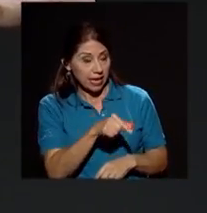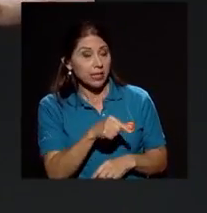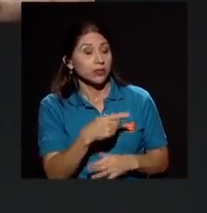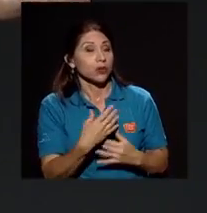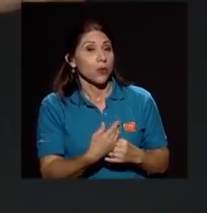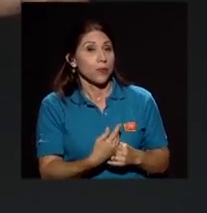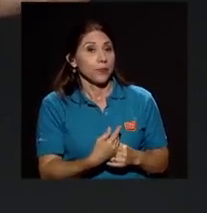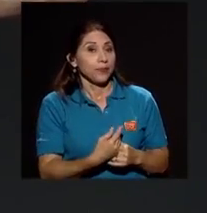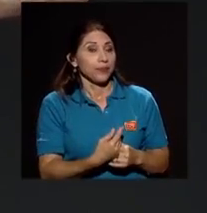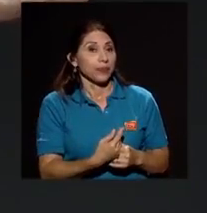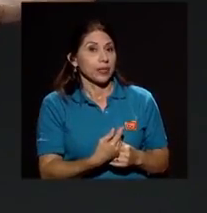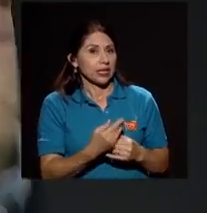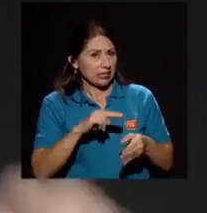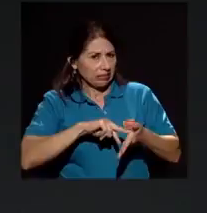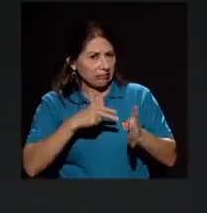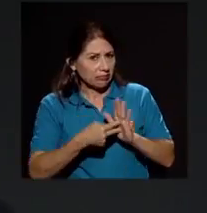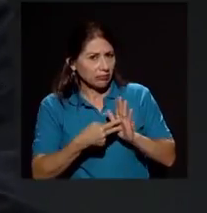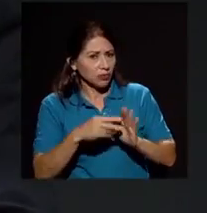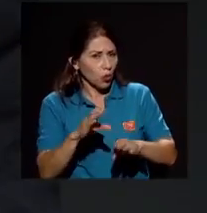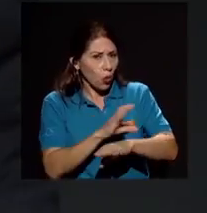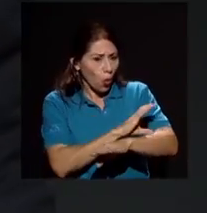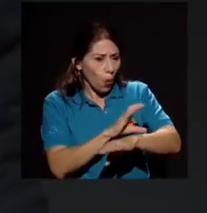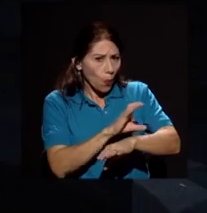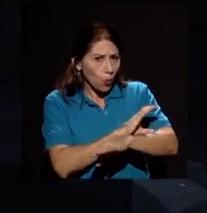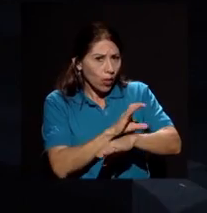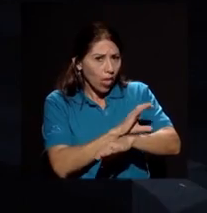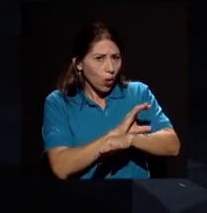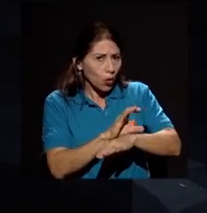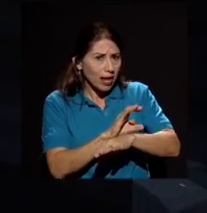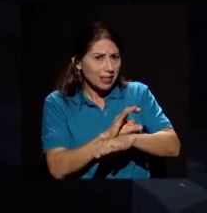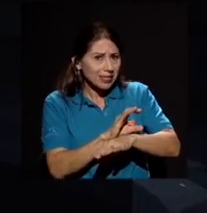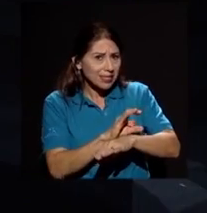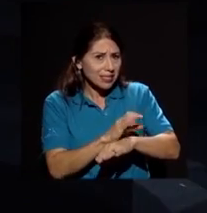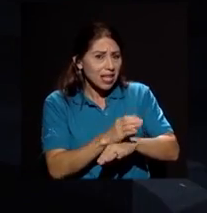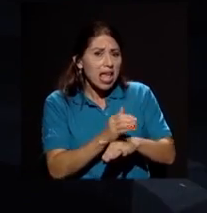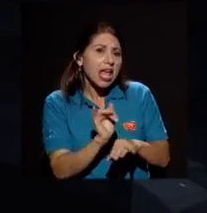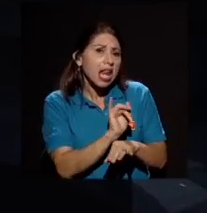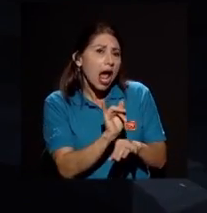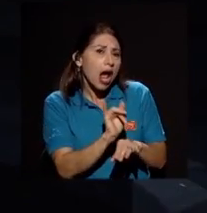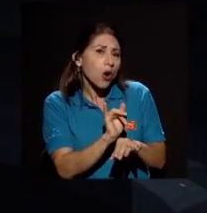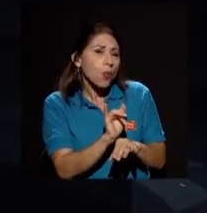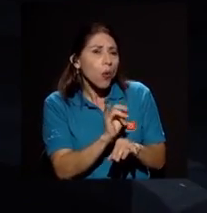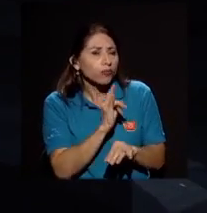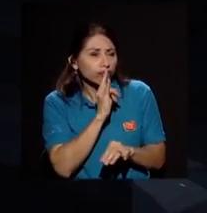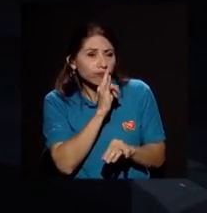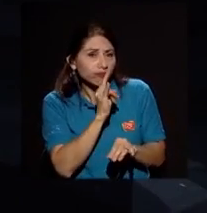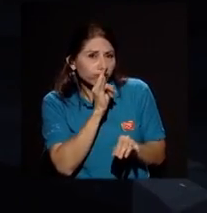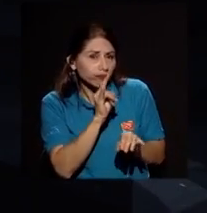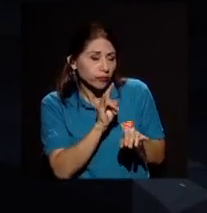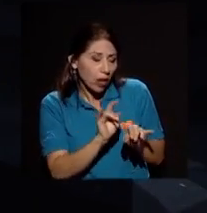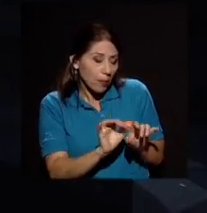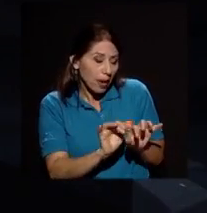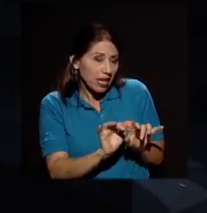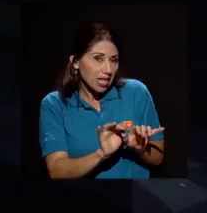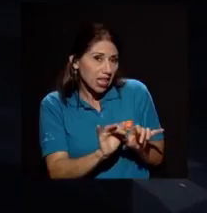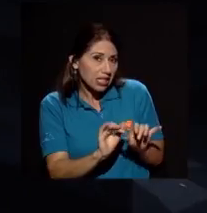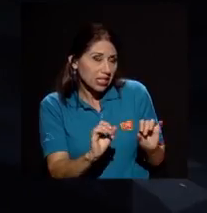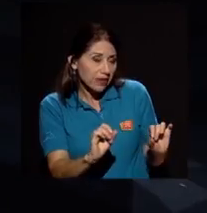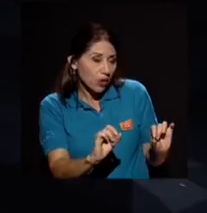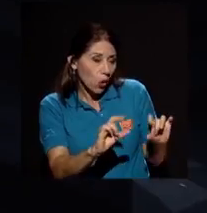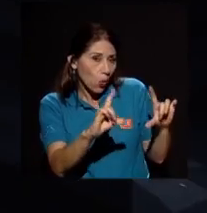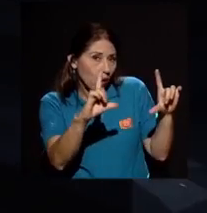dicho por don ricardo las computadoras eran una maquinita de escribir sofisticada con una pantallita que